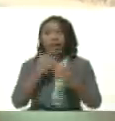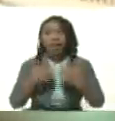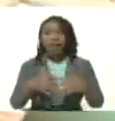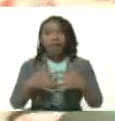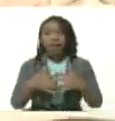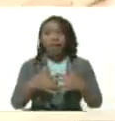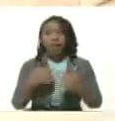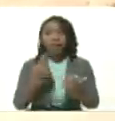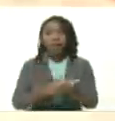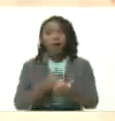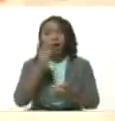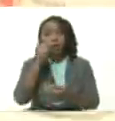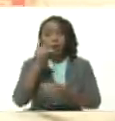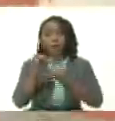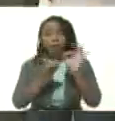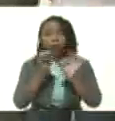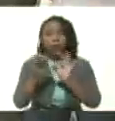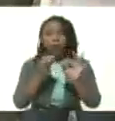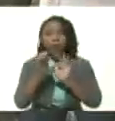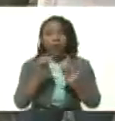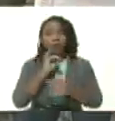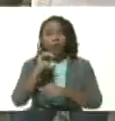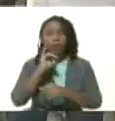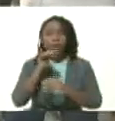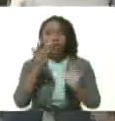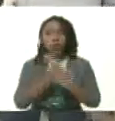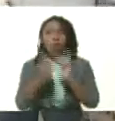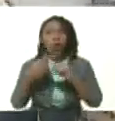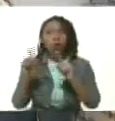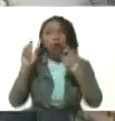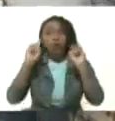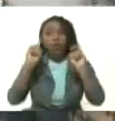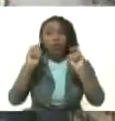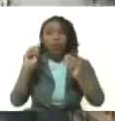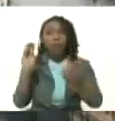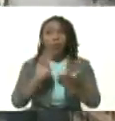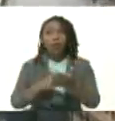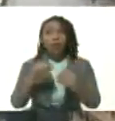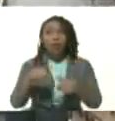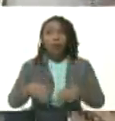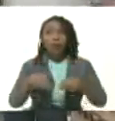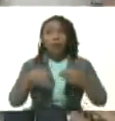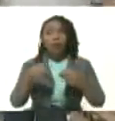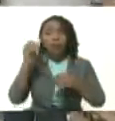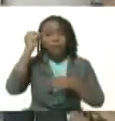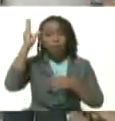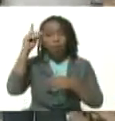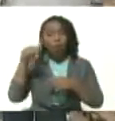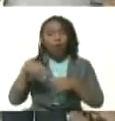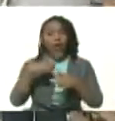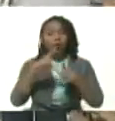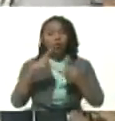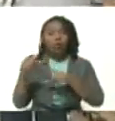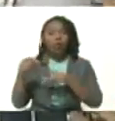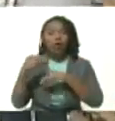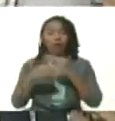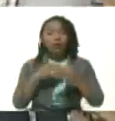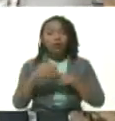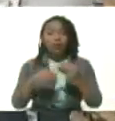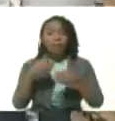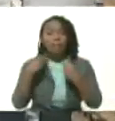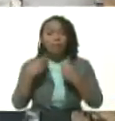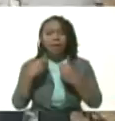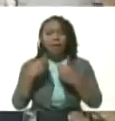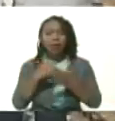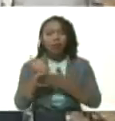el hermano Isea, para que pueda informarle de otros productos que estamos colocando en el mercado y la capacidad que hoy tiene el laboratorio de SM Pharma para